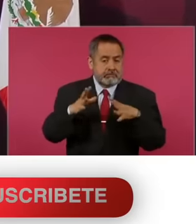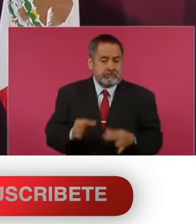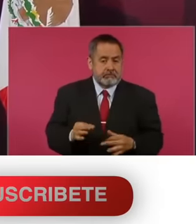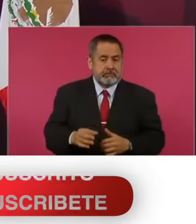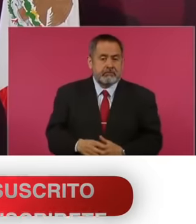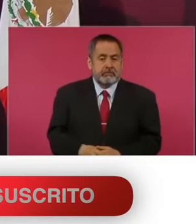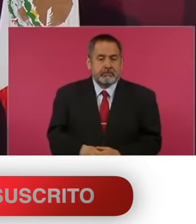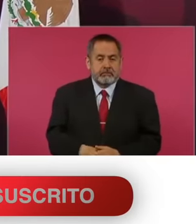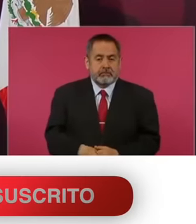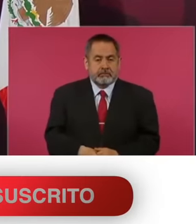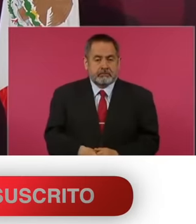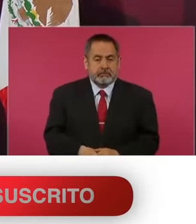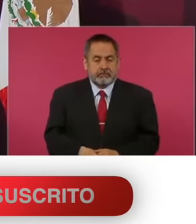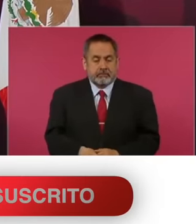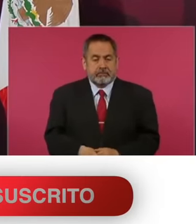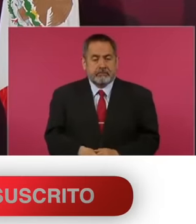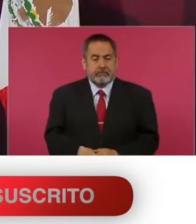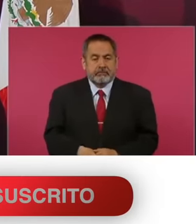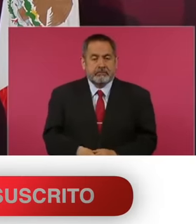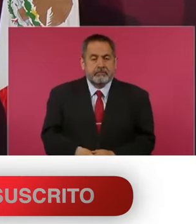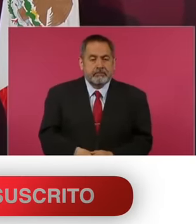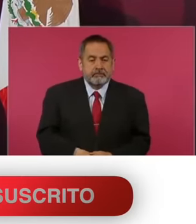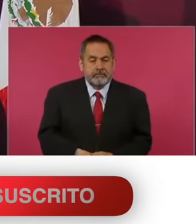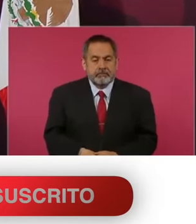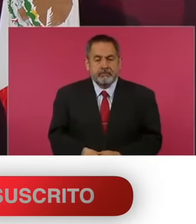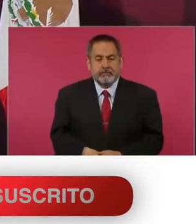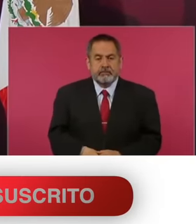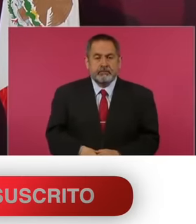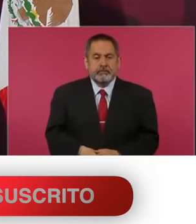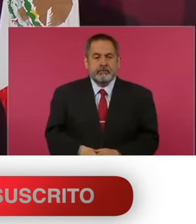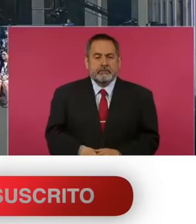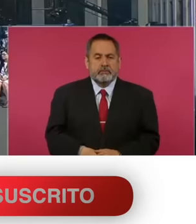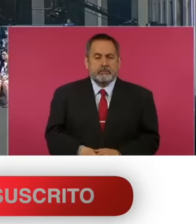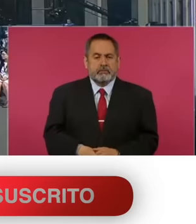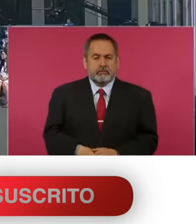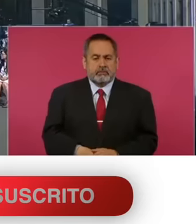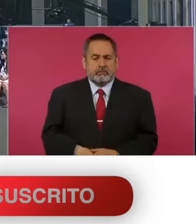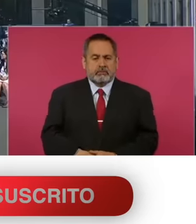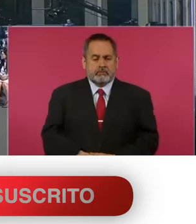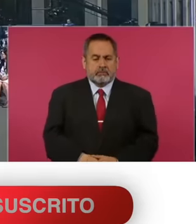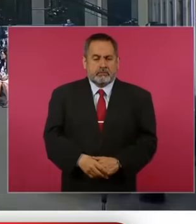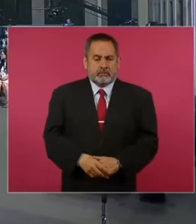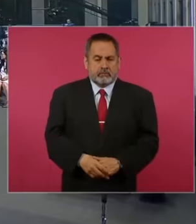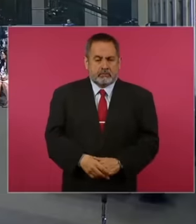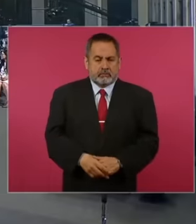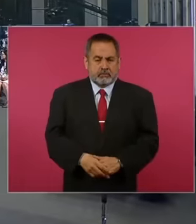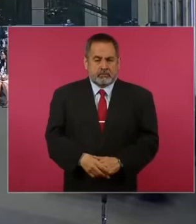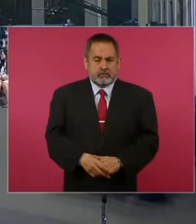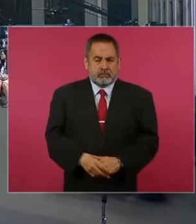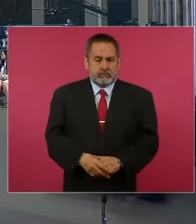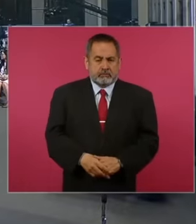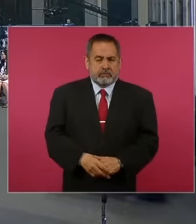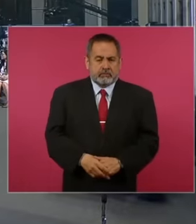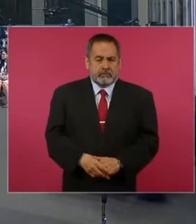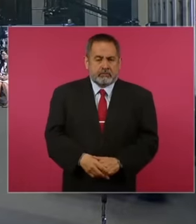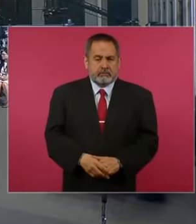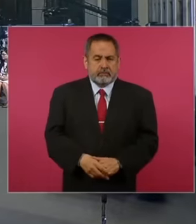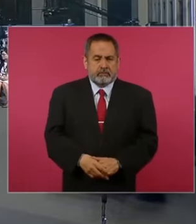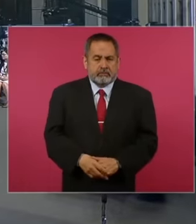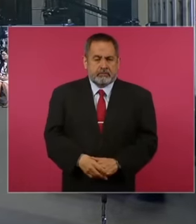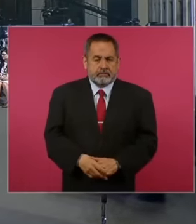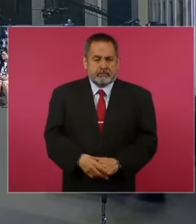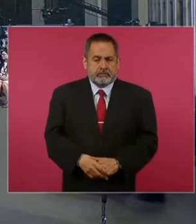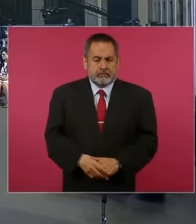¿Y esto va a tener que puede generar